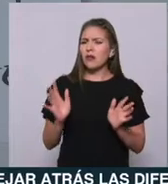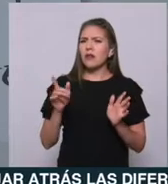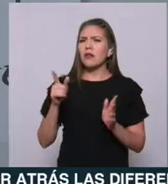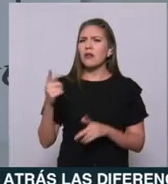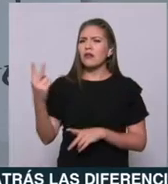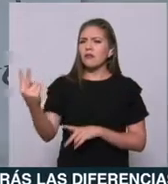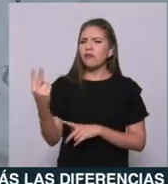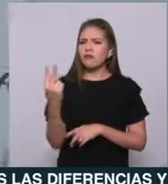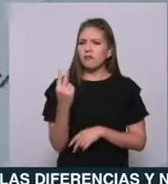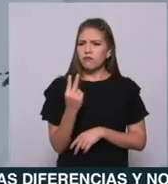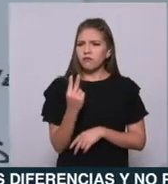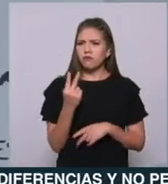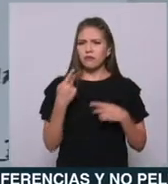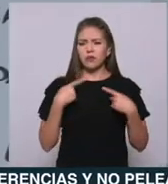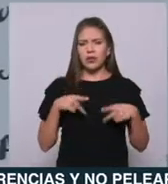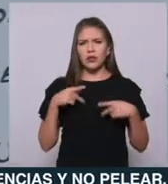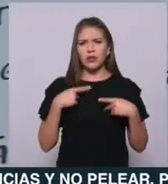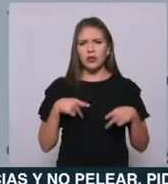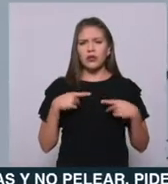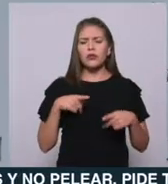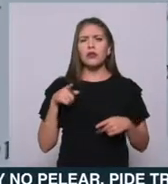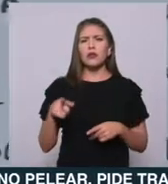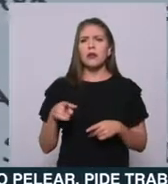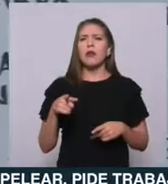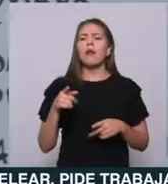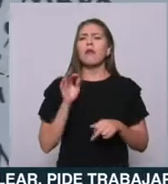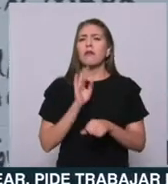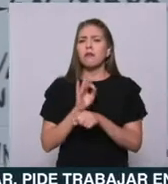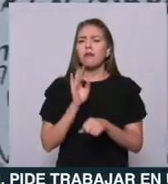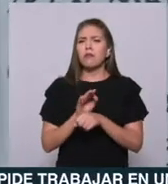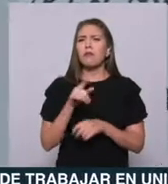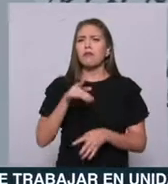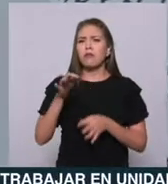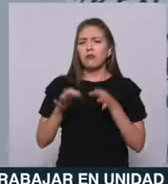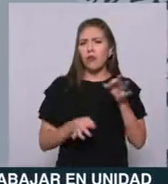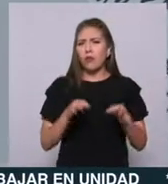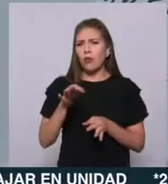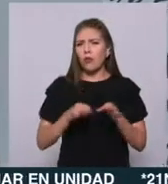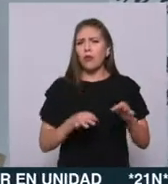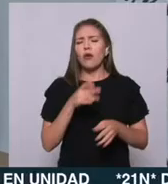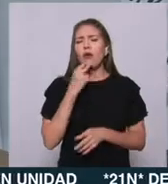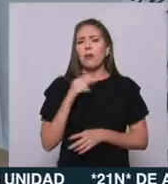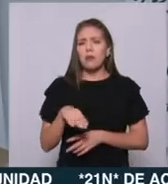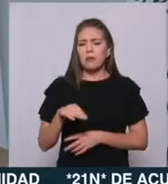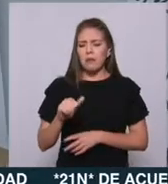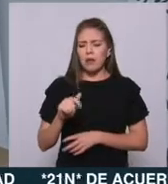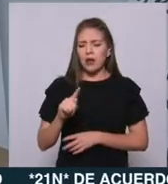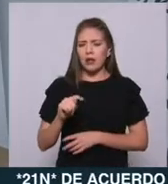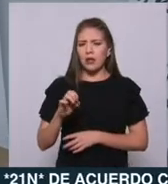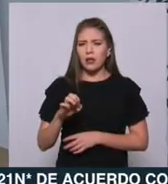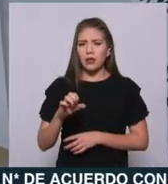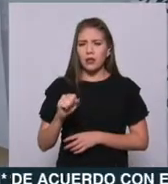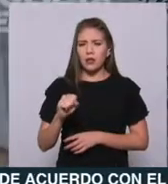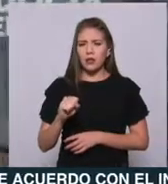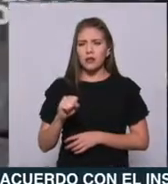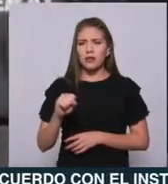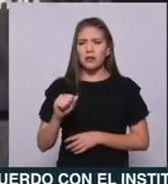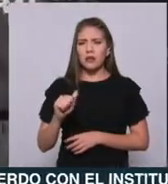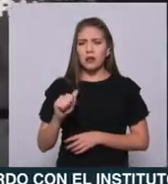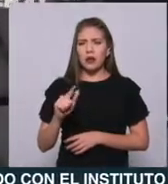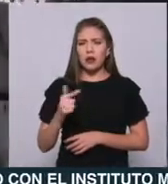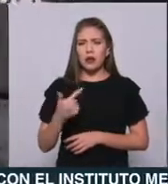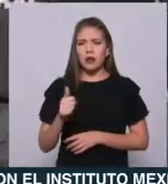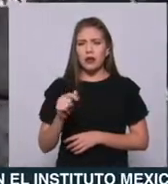2 personas que se identificaron como asesores jurídicos de Macedo Salgado y que supuestamente habían